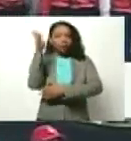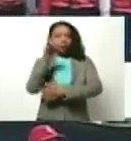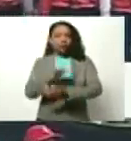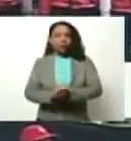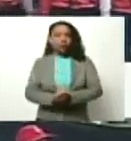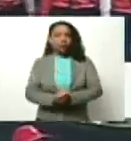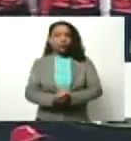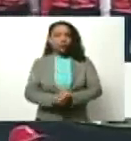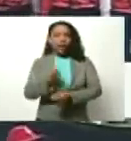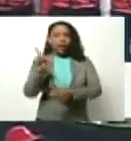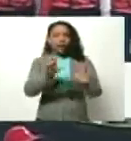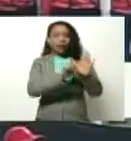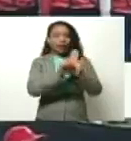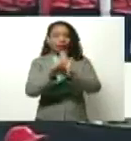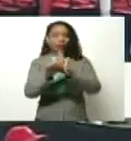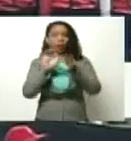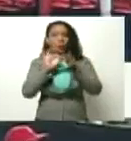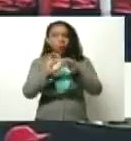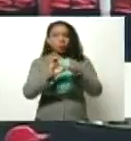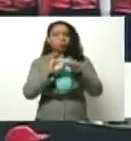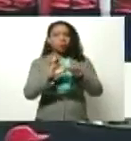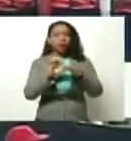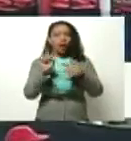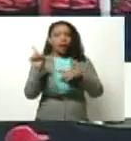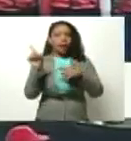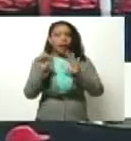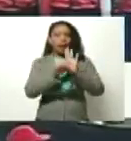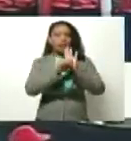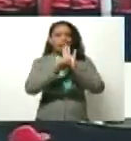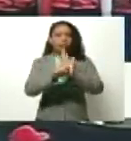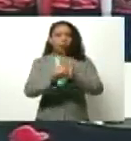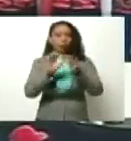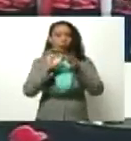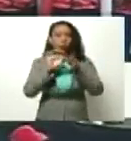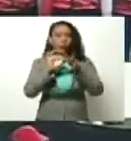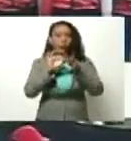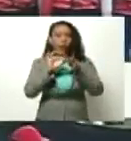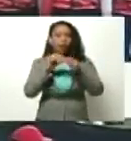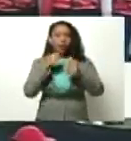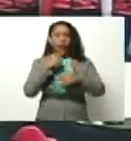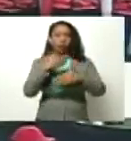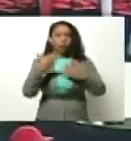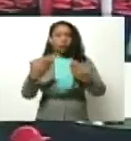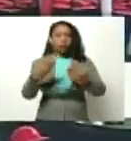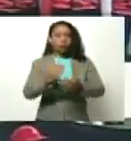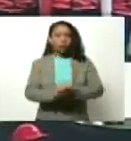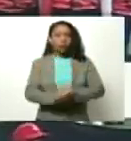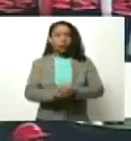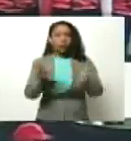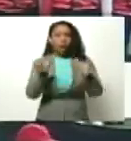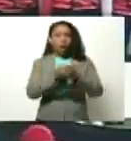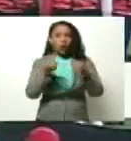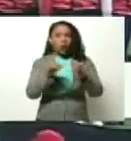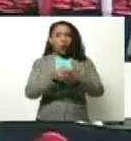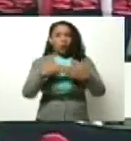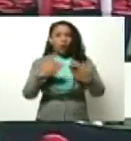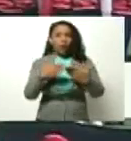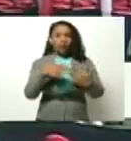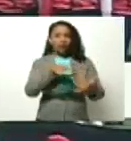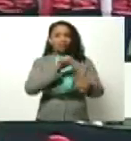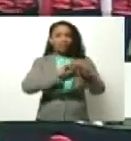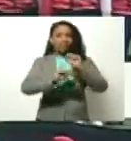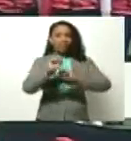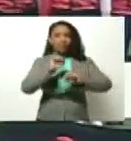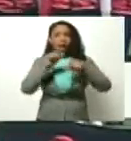que era el símbolo de la unidad Este es el símbolo de la unidad digo de del grupo que que combatía